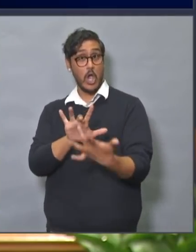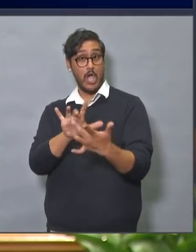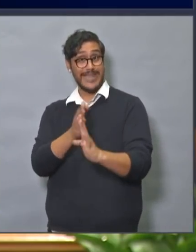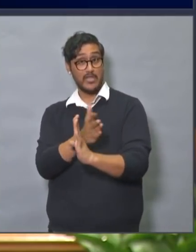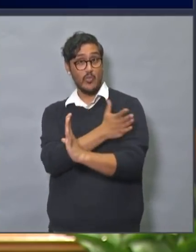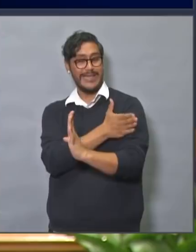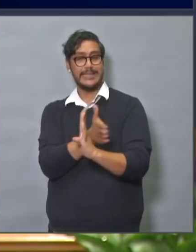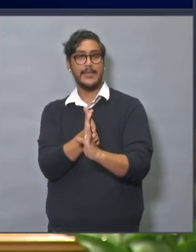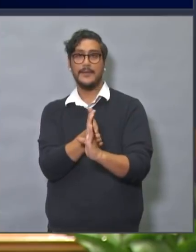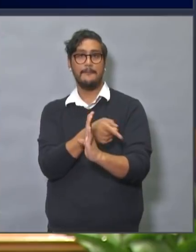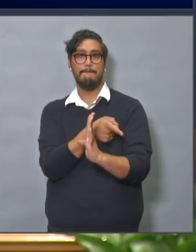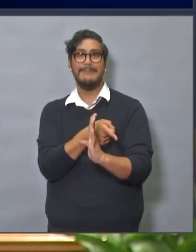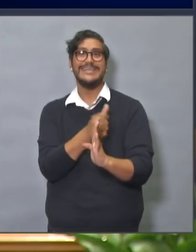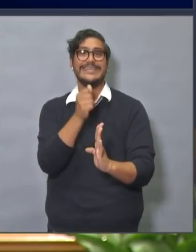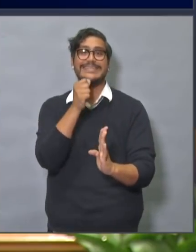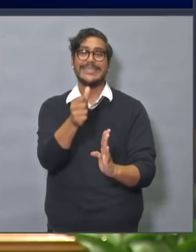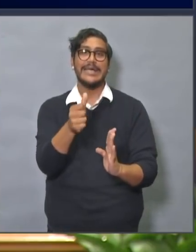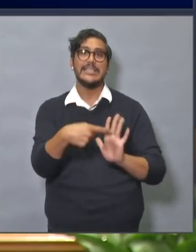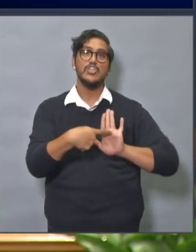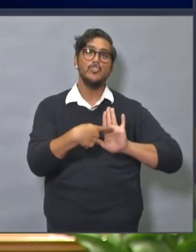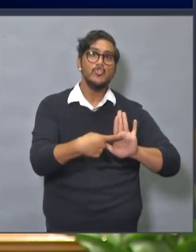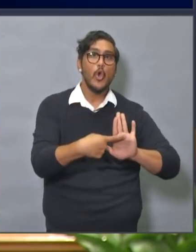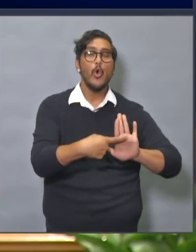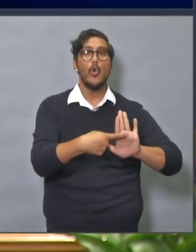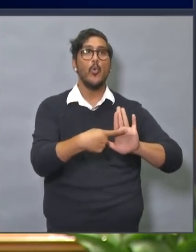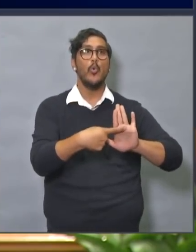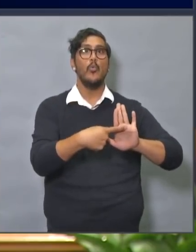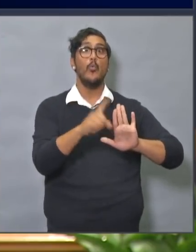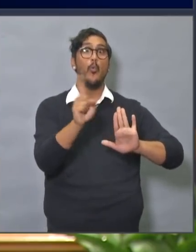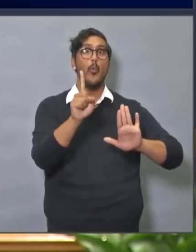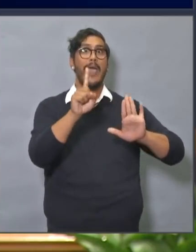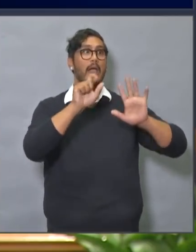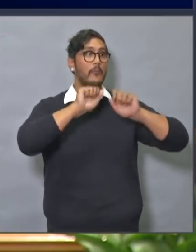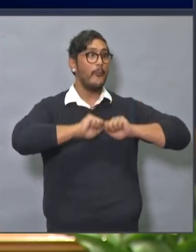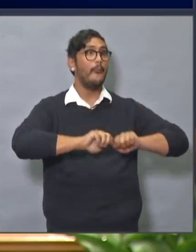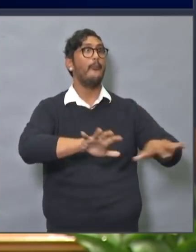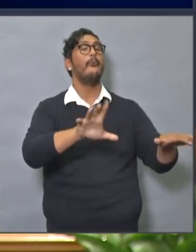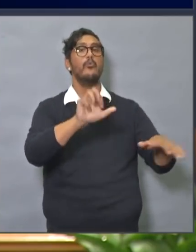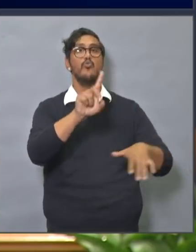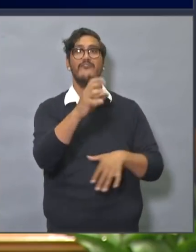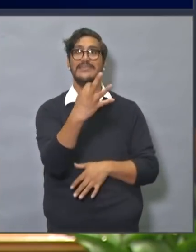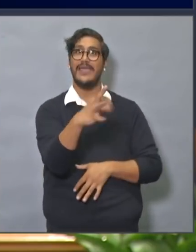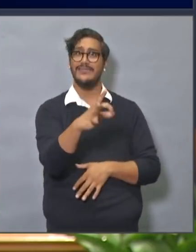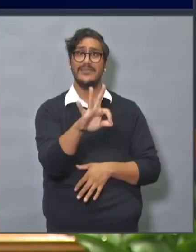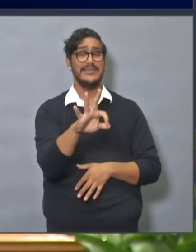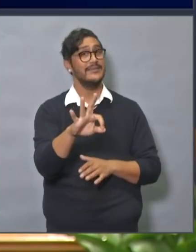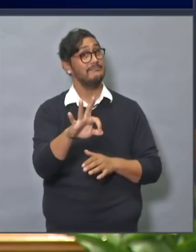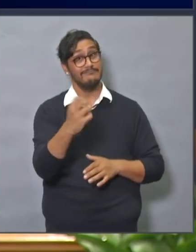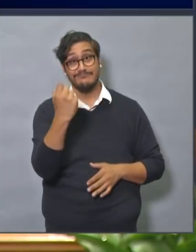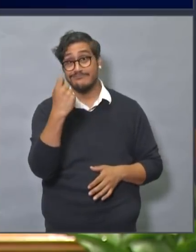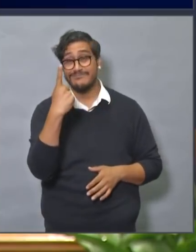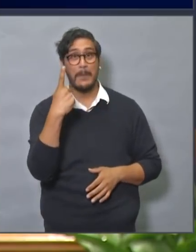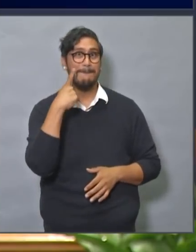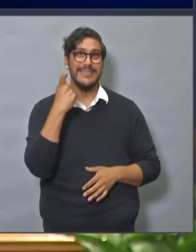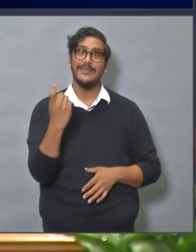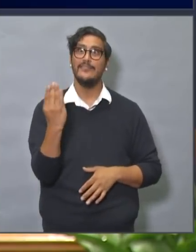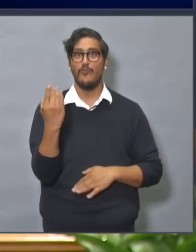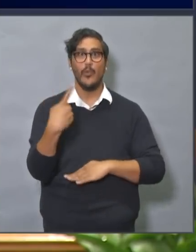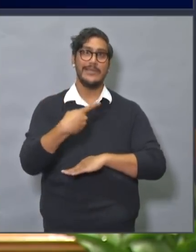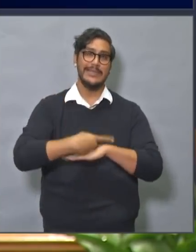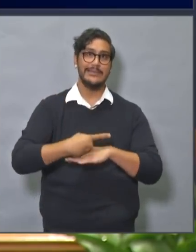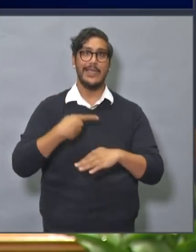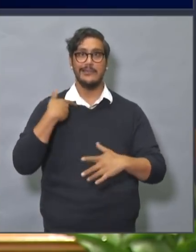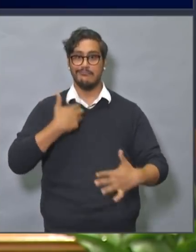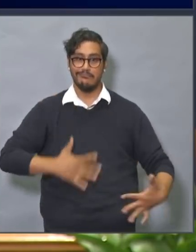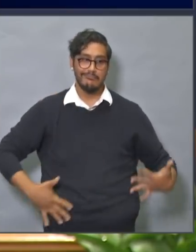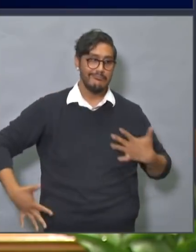no identifica la fuente de la infección de COVID-19 y tiene un largo periodo de incubación y los casos